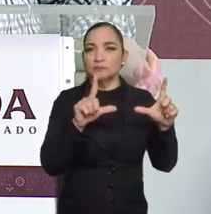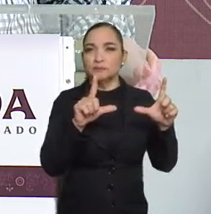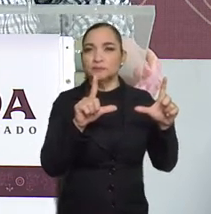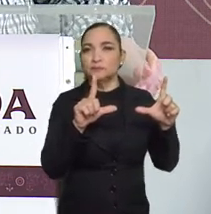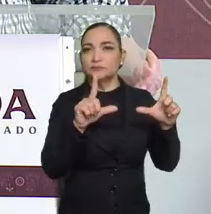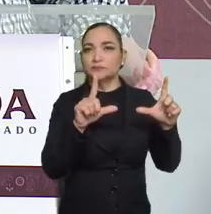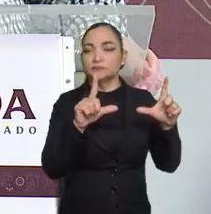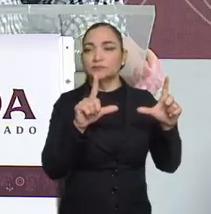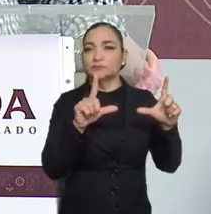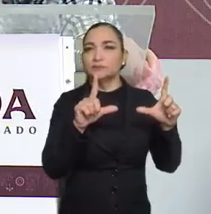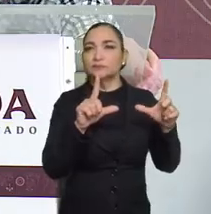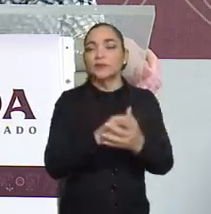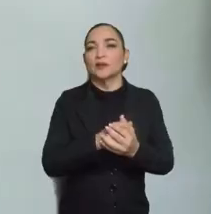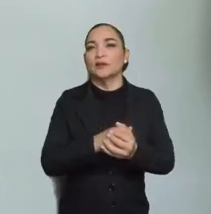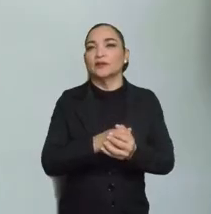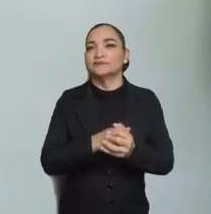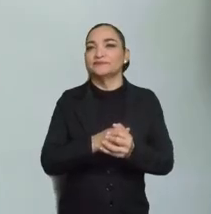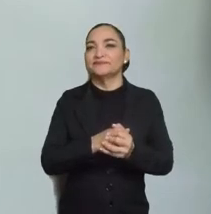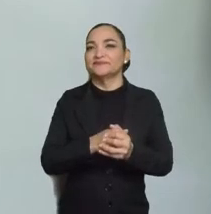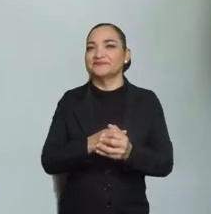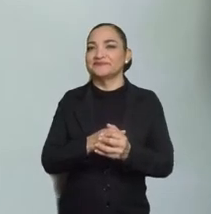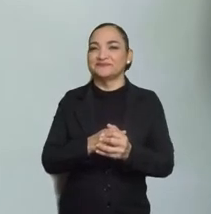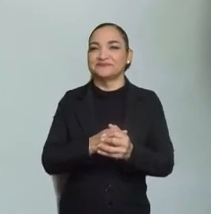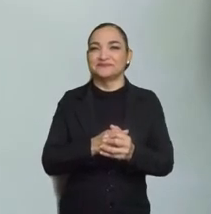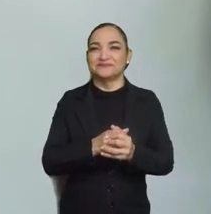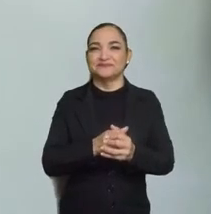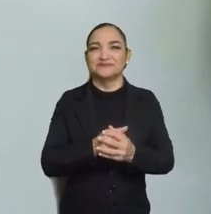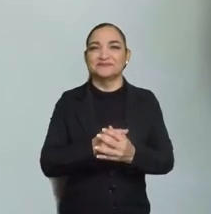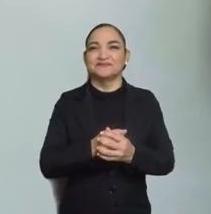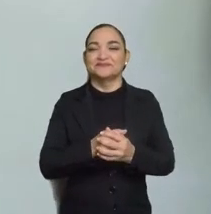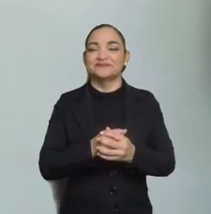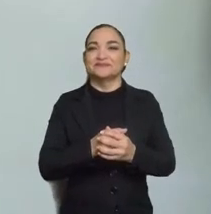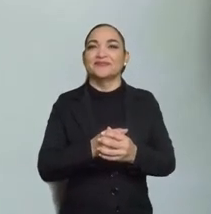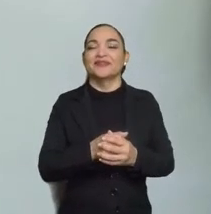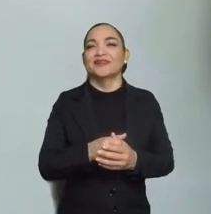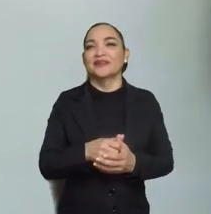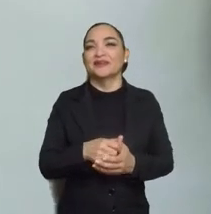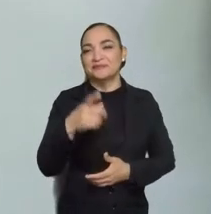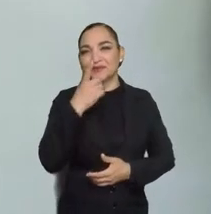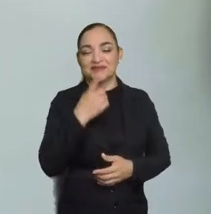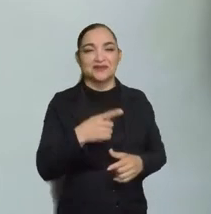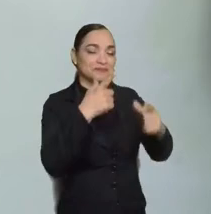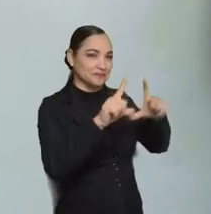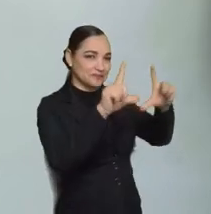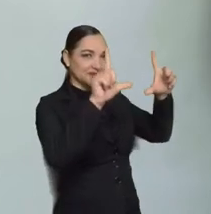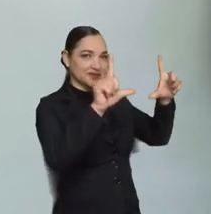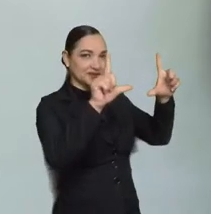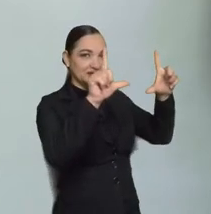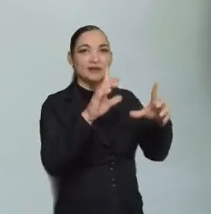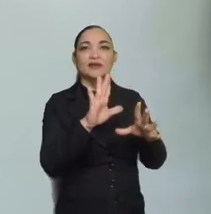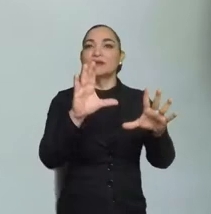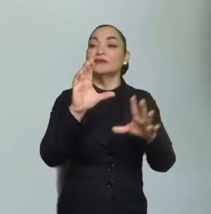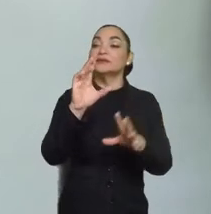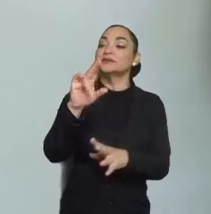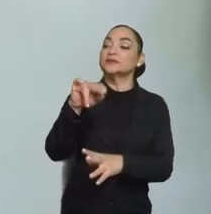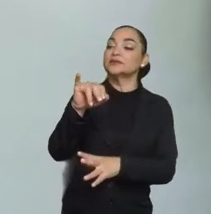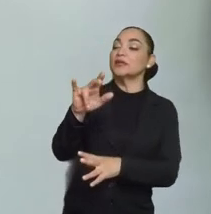Bueno, pues me echan mentiras, nada más que lo van a poner y no lo ponen. A ver, Cintia.